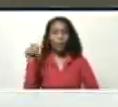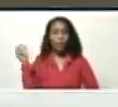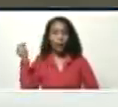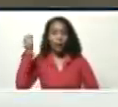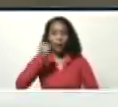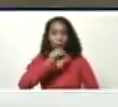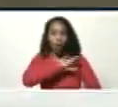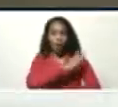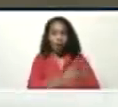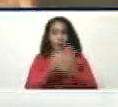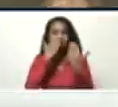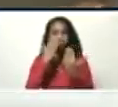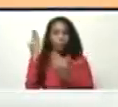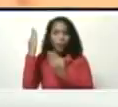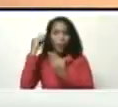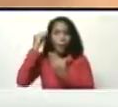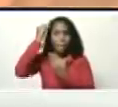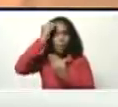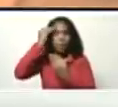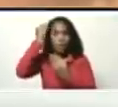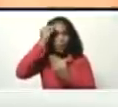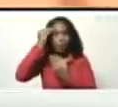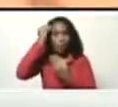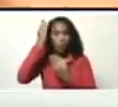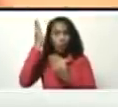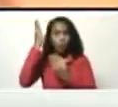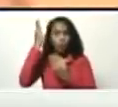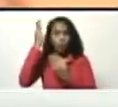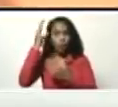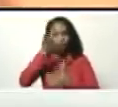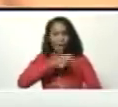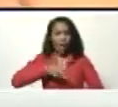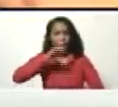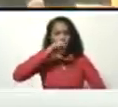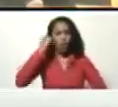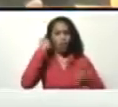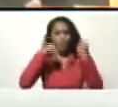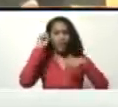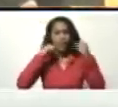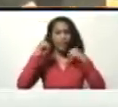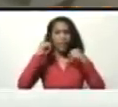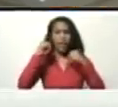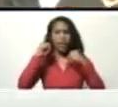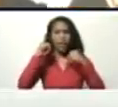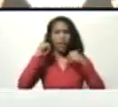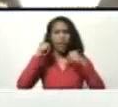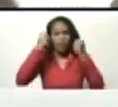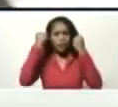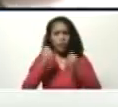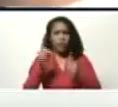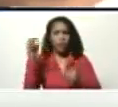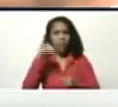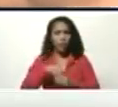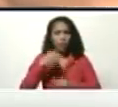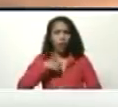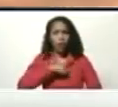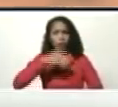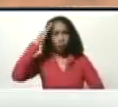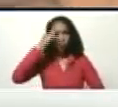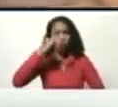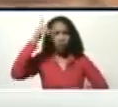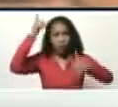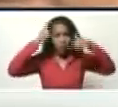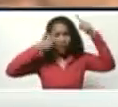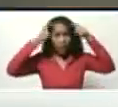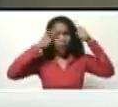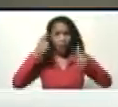la fuerza del pensamiento y del espíritu rebelde y redento de nuestro comandante